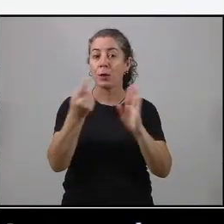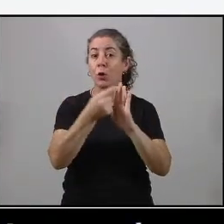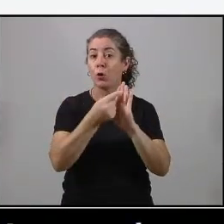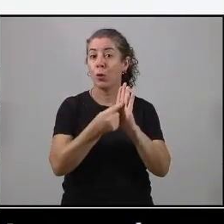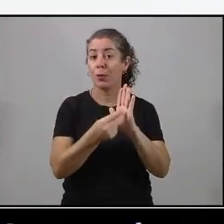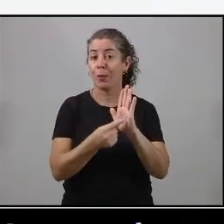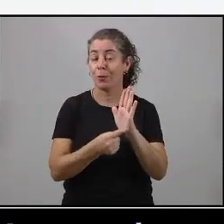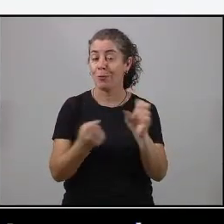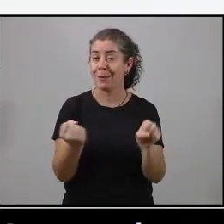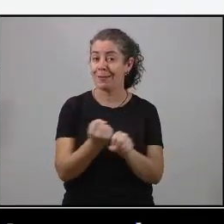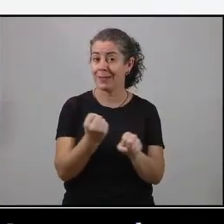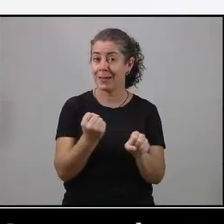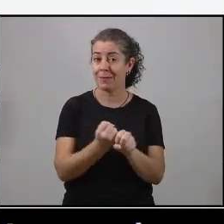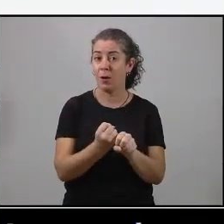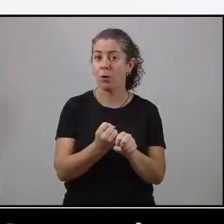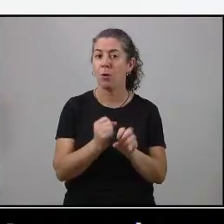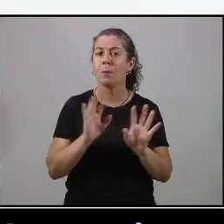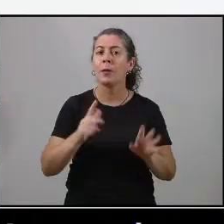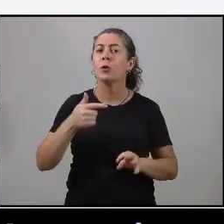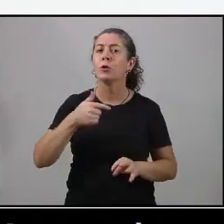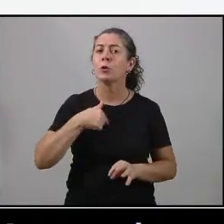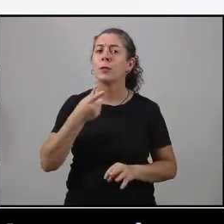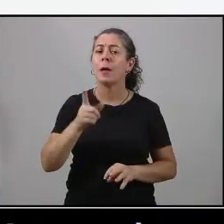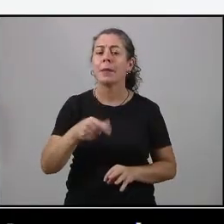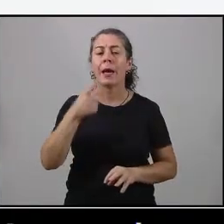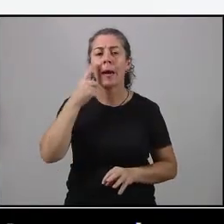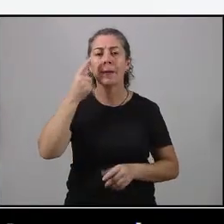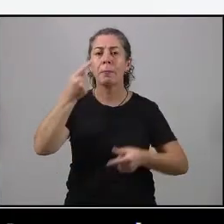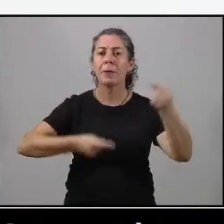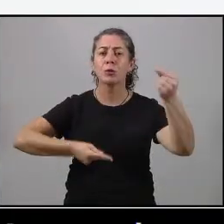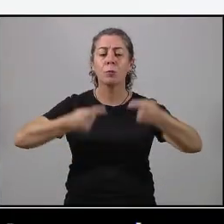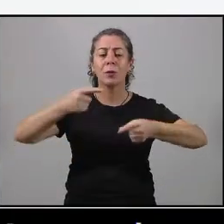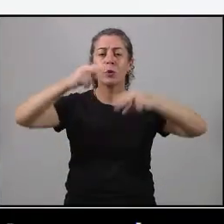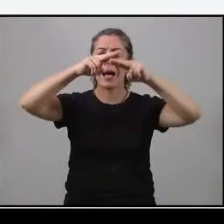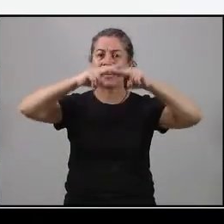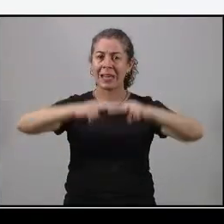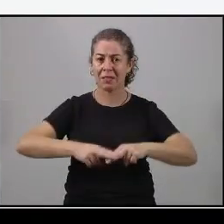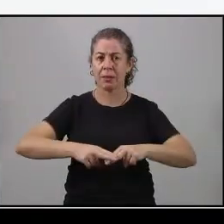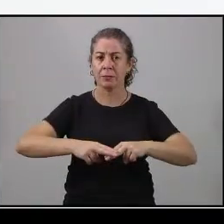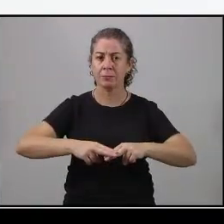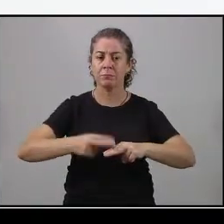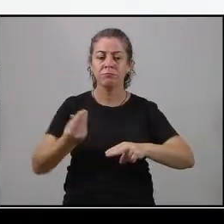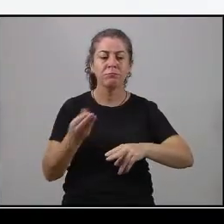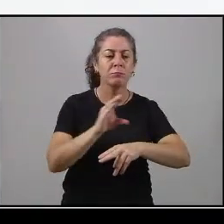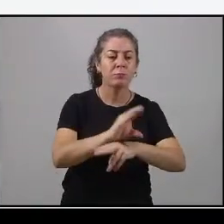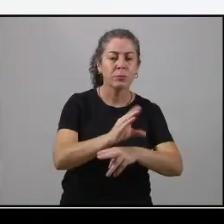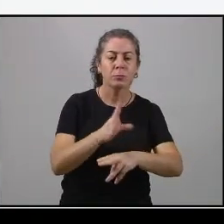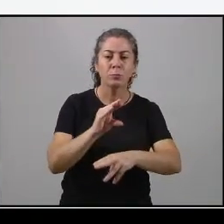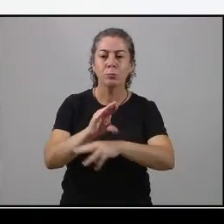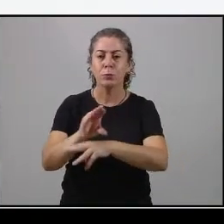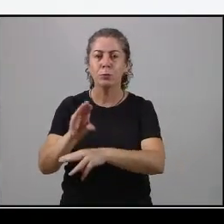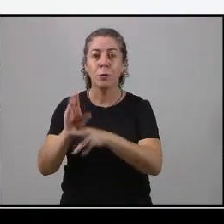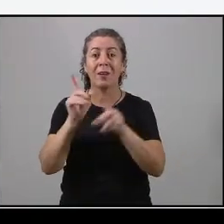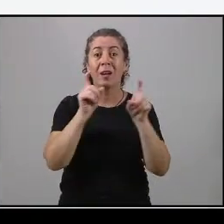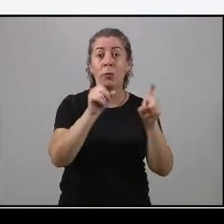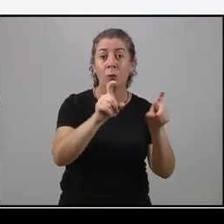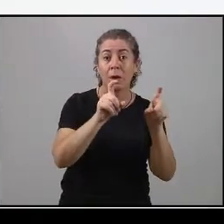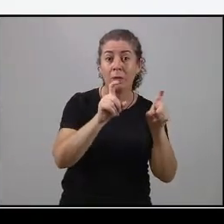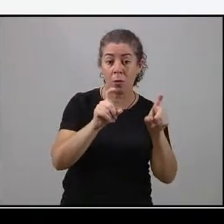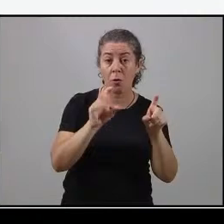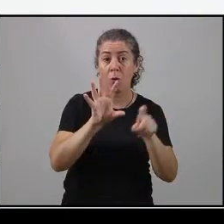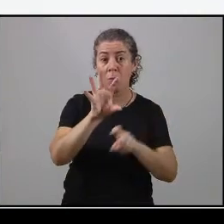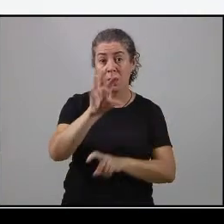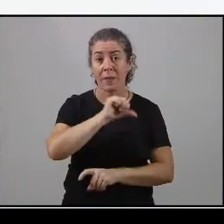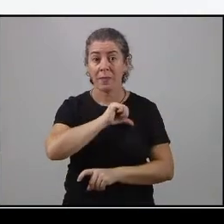les emplazo a que hagan un análisis presupuestario y a que vean cuánto dinero se destina en educación en nuestra